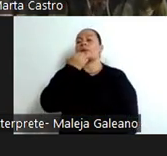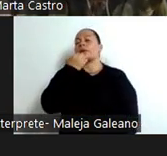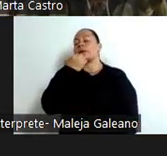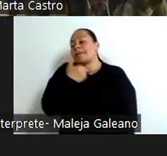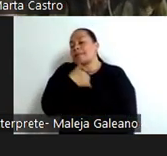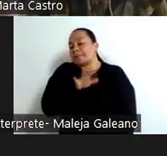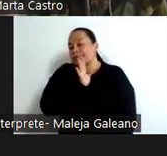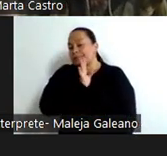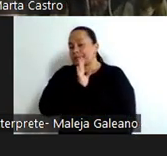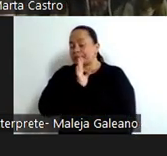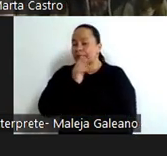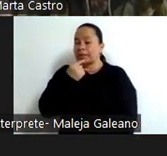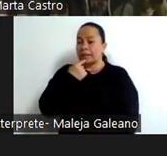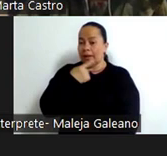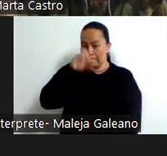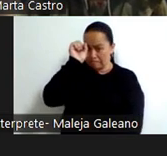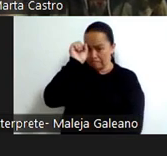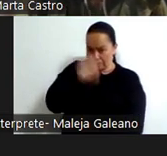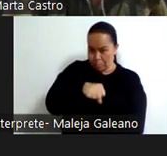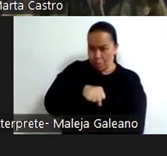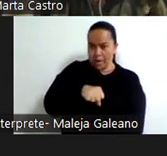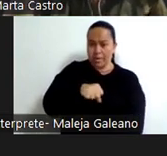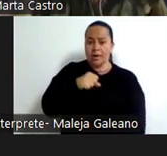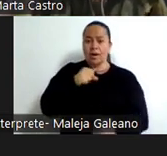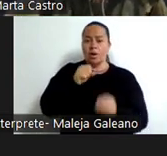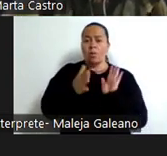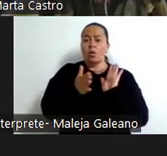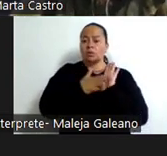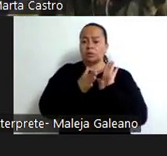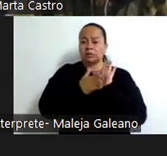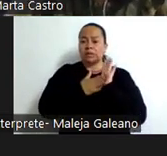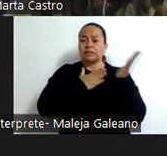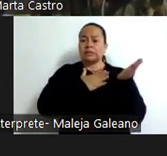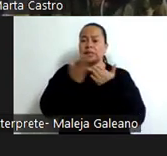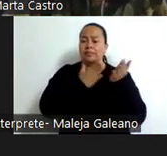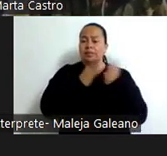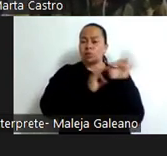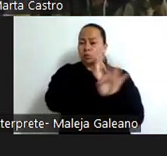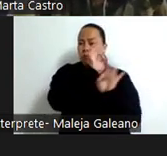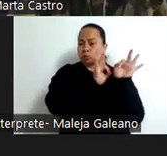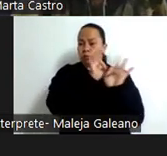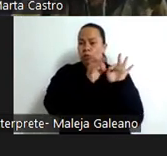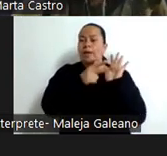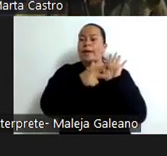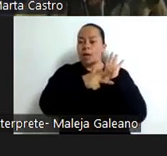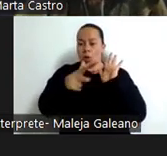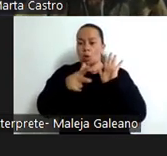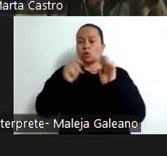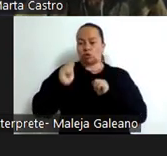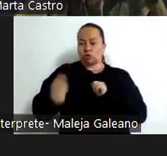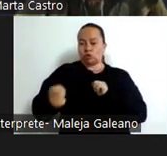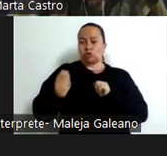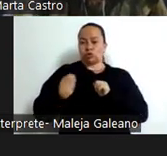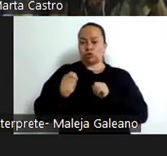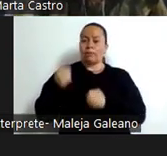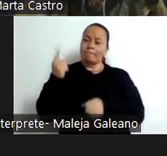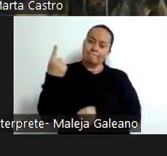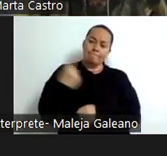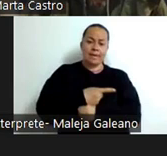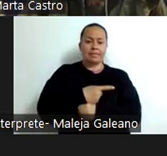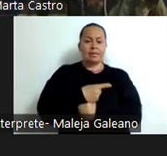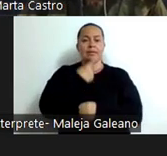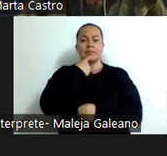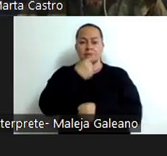se puede eh garantizar un servicio de cuidador como lo dice la corte en esta sentencia como